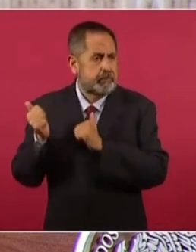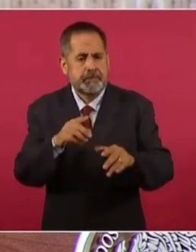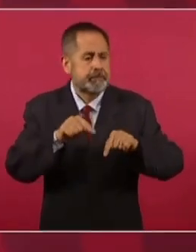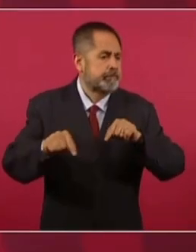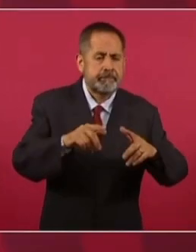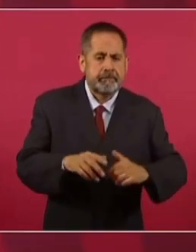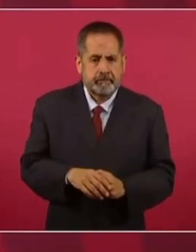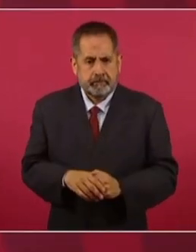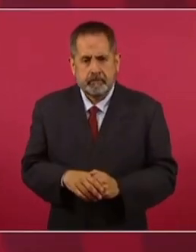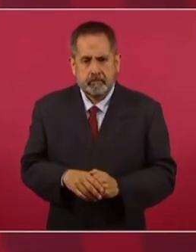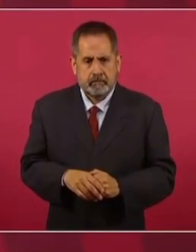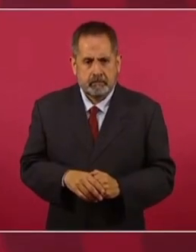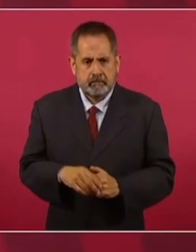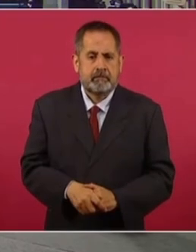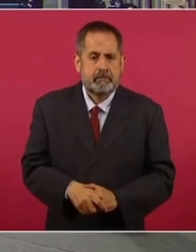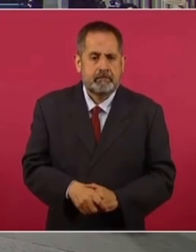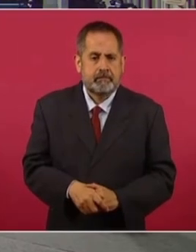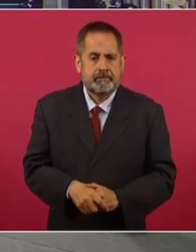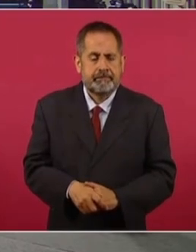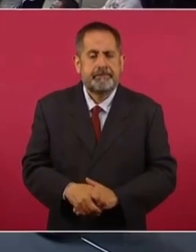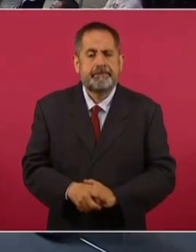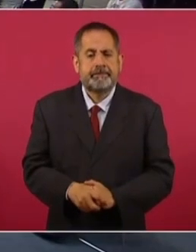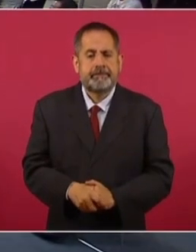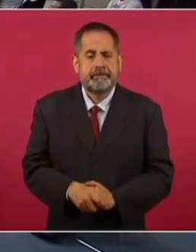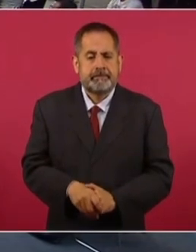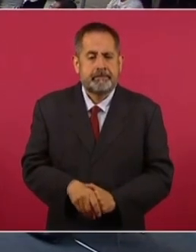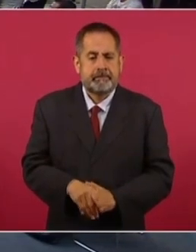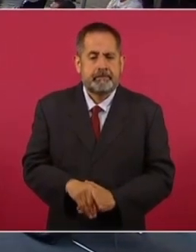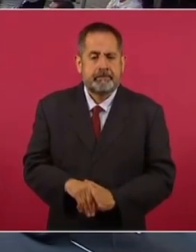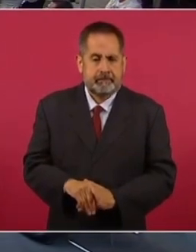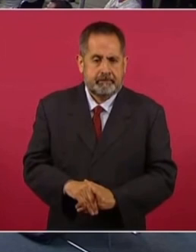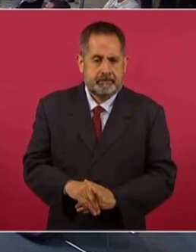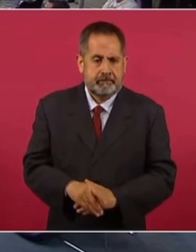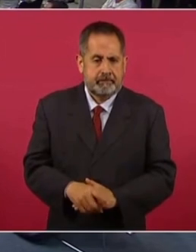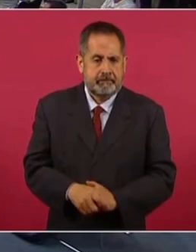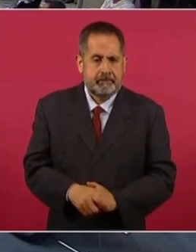llegaron en 2 horas.